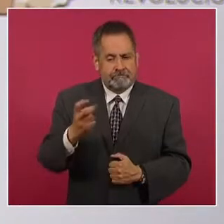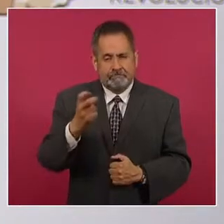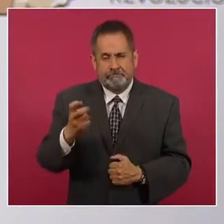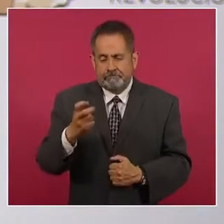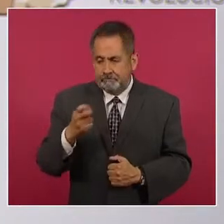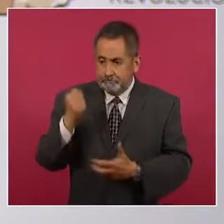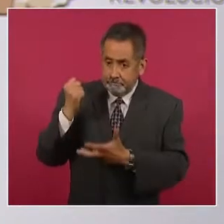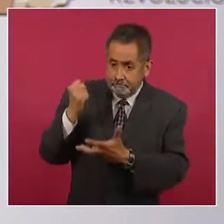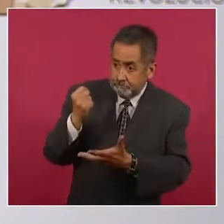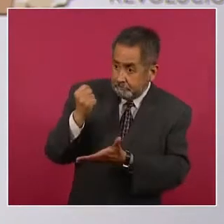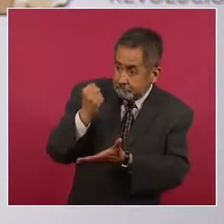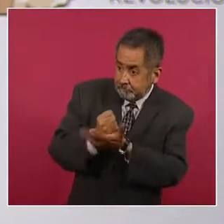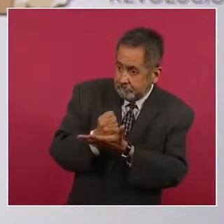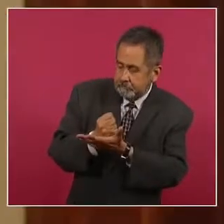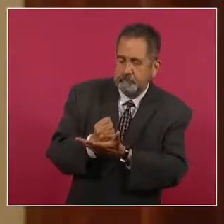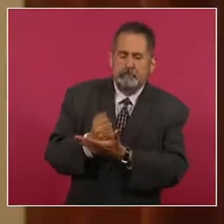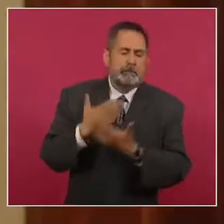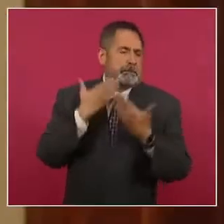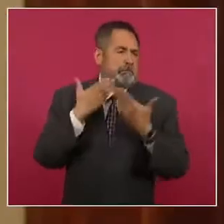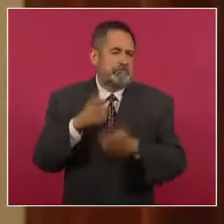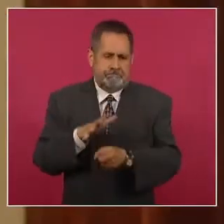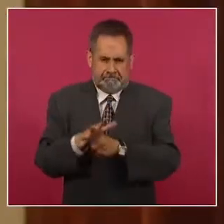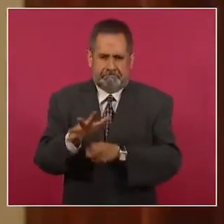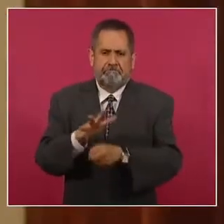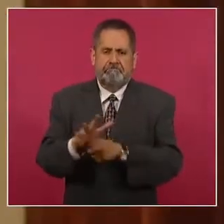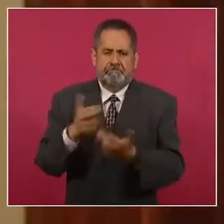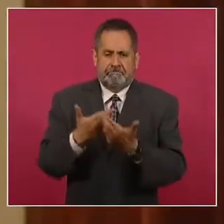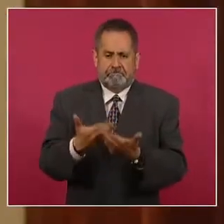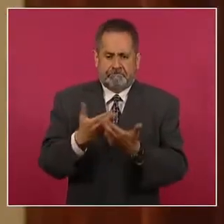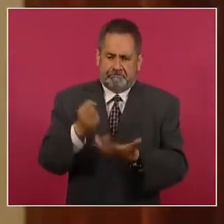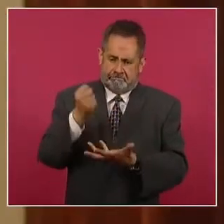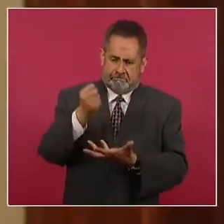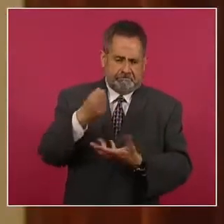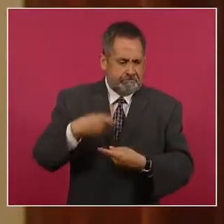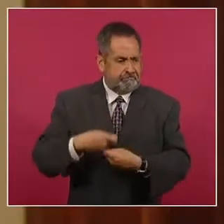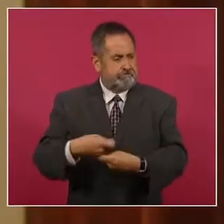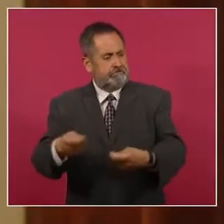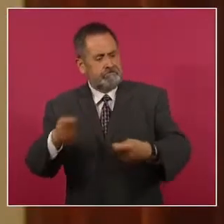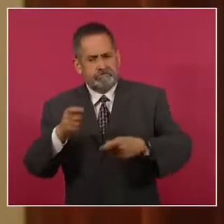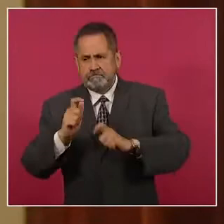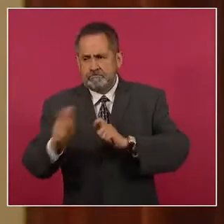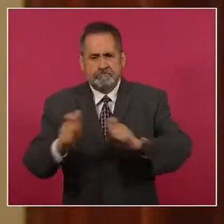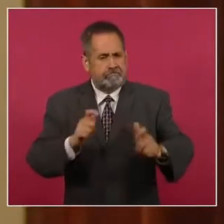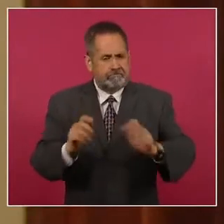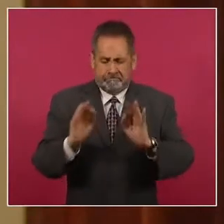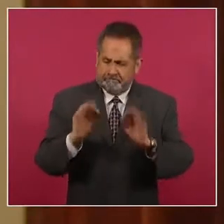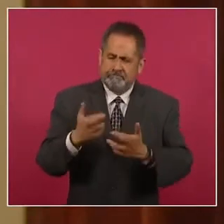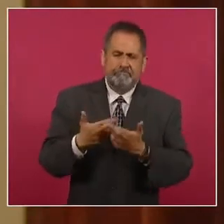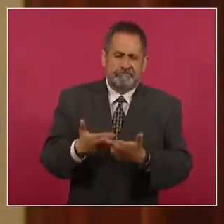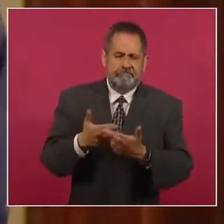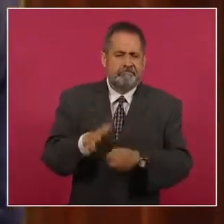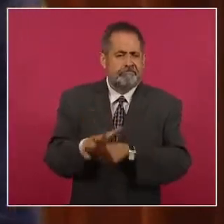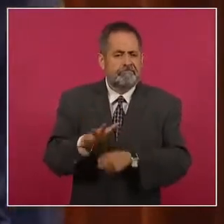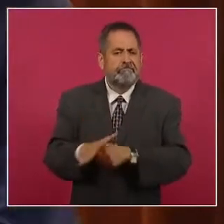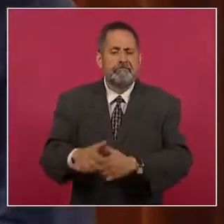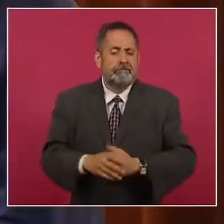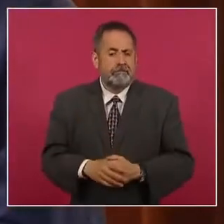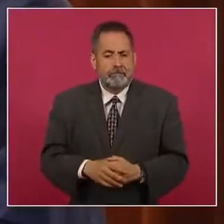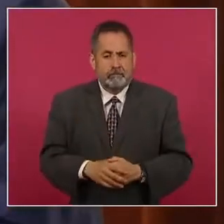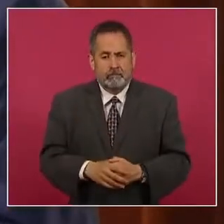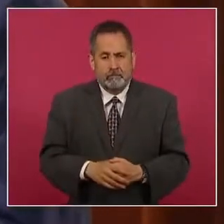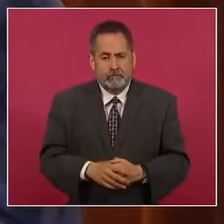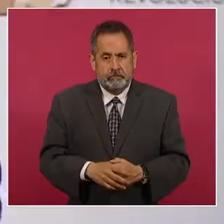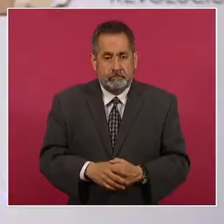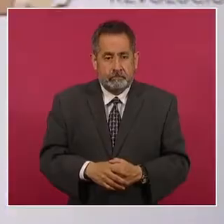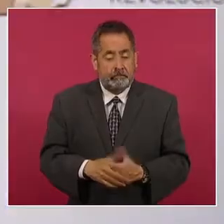contamos con recursos suficientes. Ahora, es